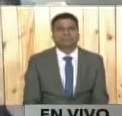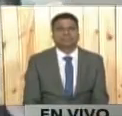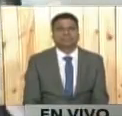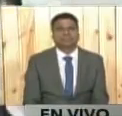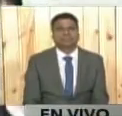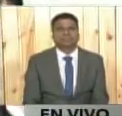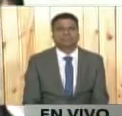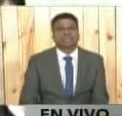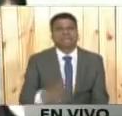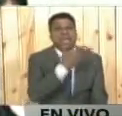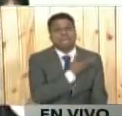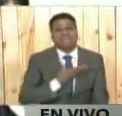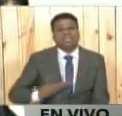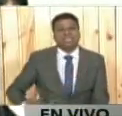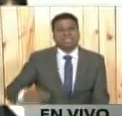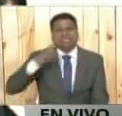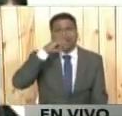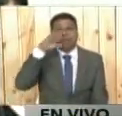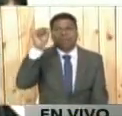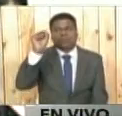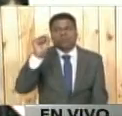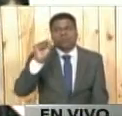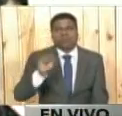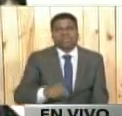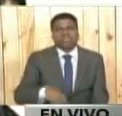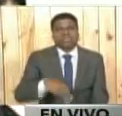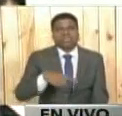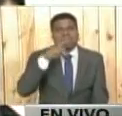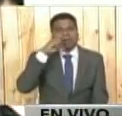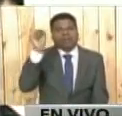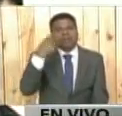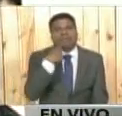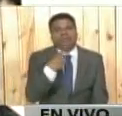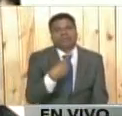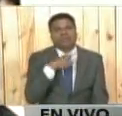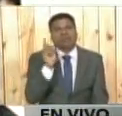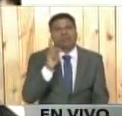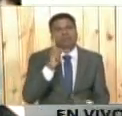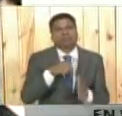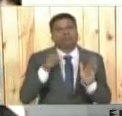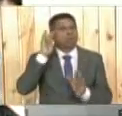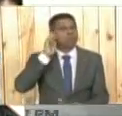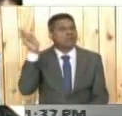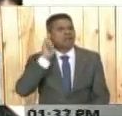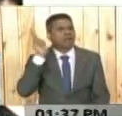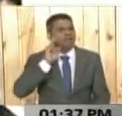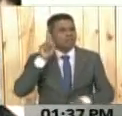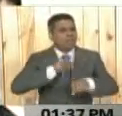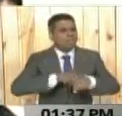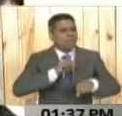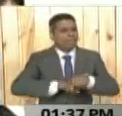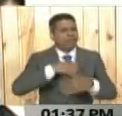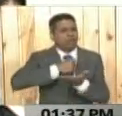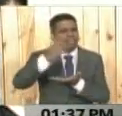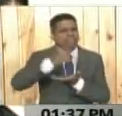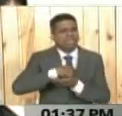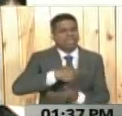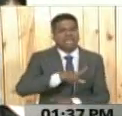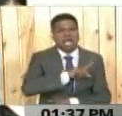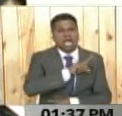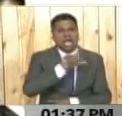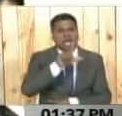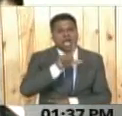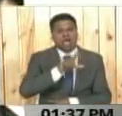Era el presidente de la República Bolivariana de Venezuela, Nicolás Maduro, en su programa La Hora de la Salsa, que se transmite de lunes a viernes